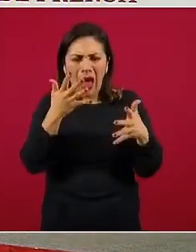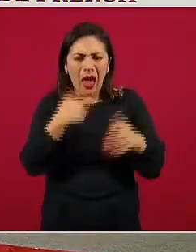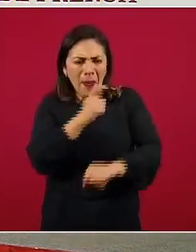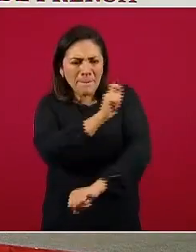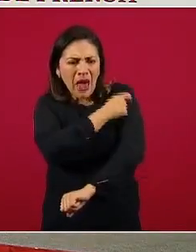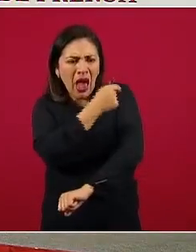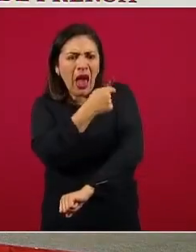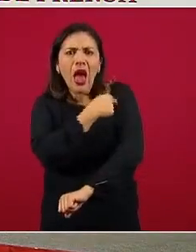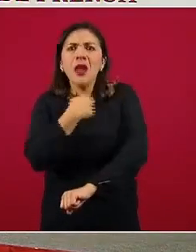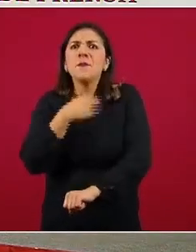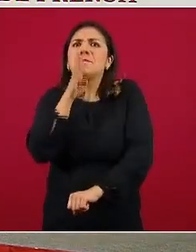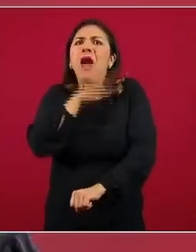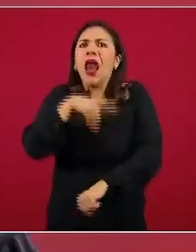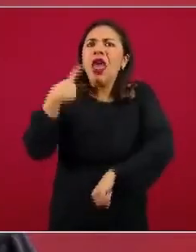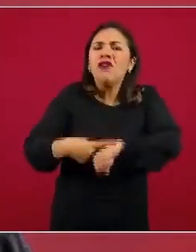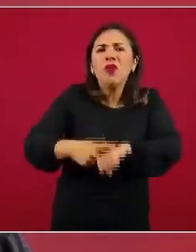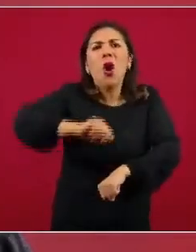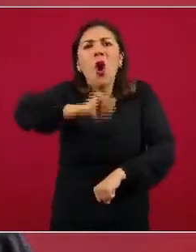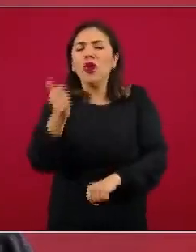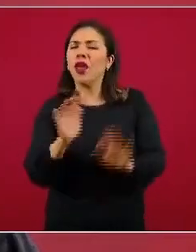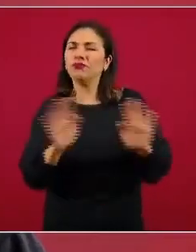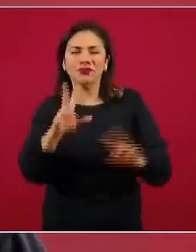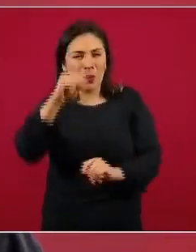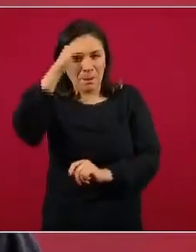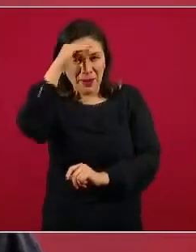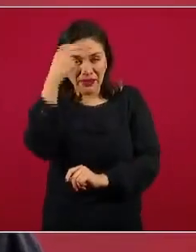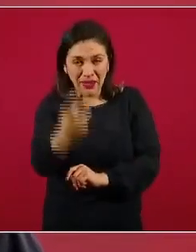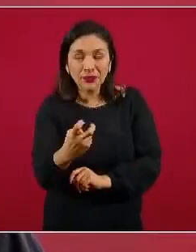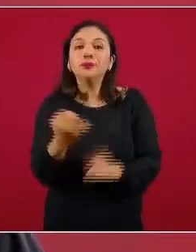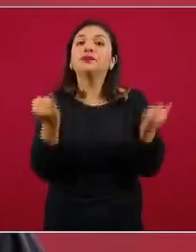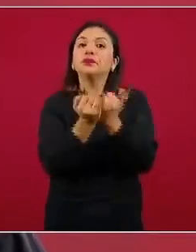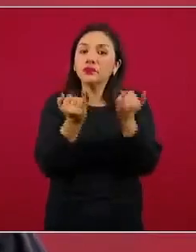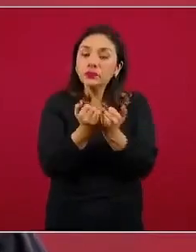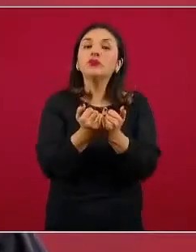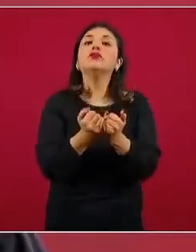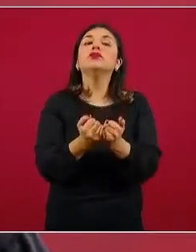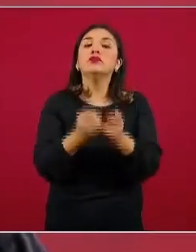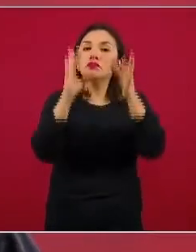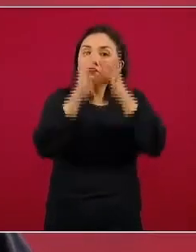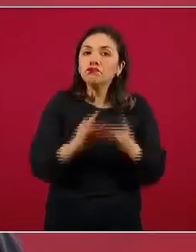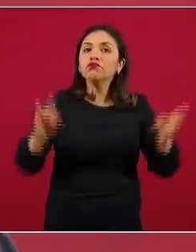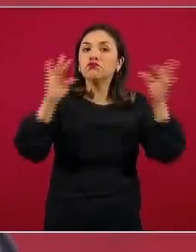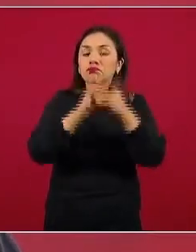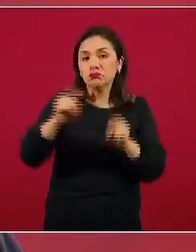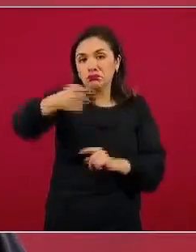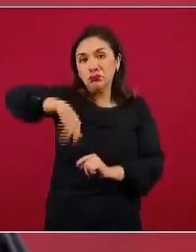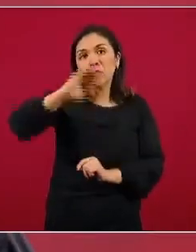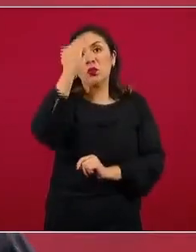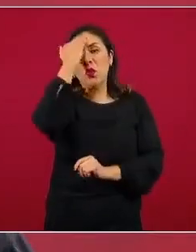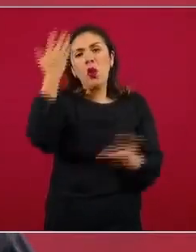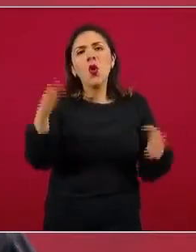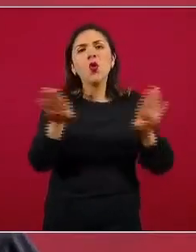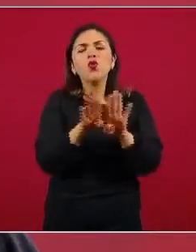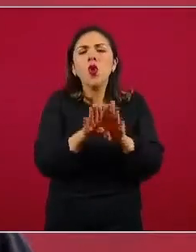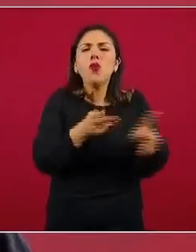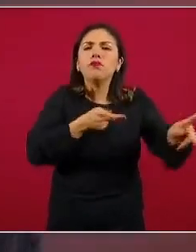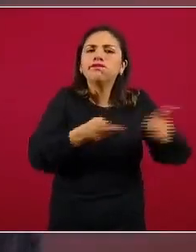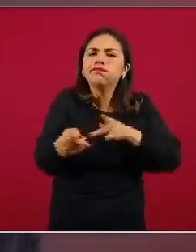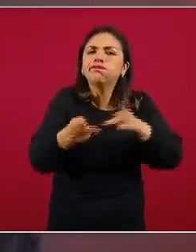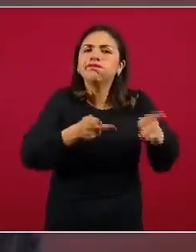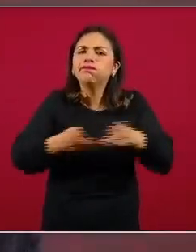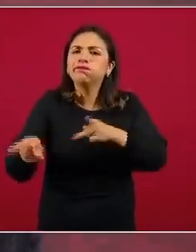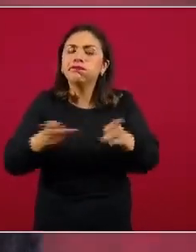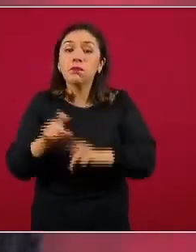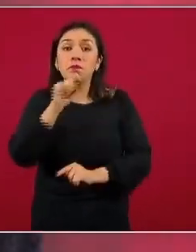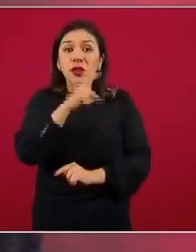momento reacciones de otra índole a la vacuna. Se va a dar a conocer precisamente toda la logística a